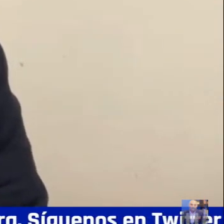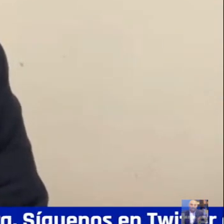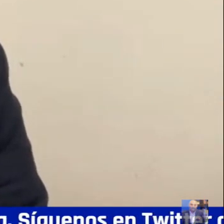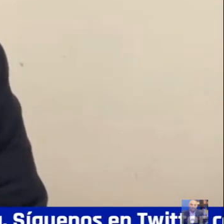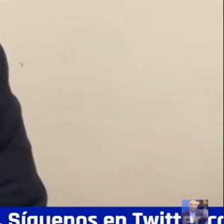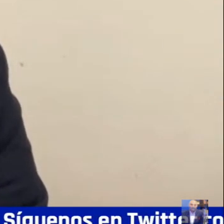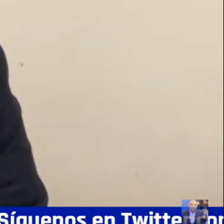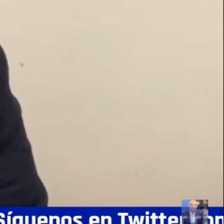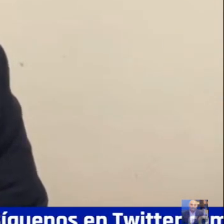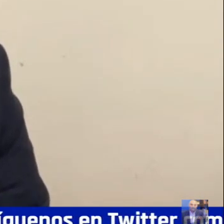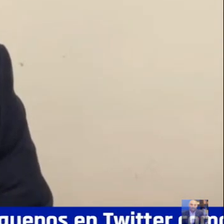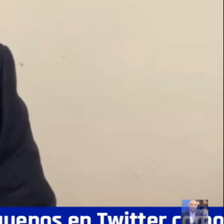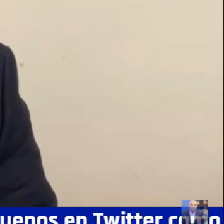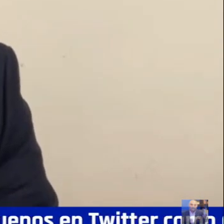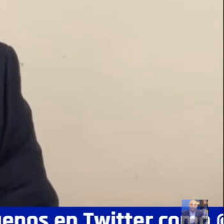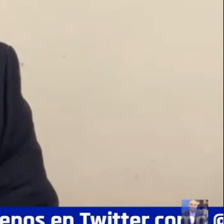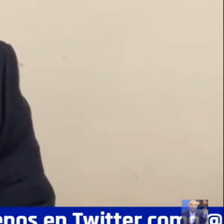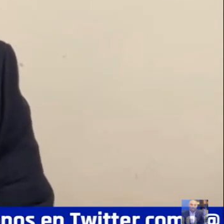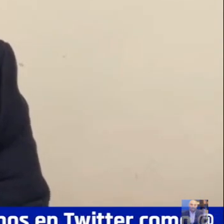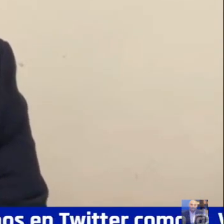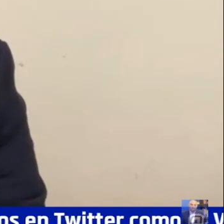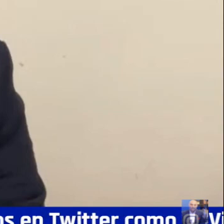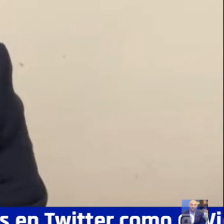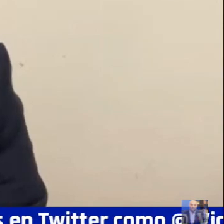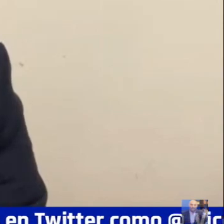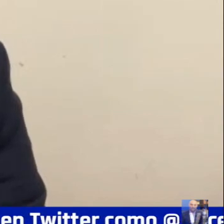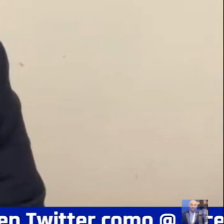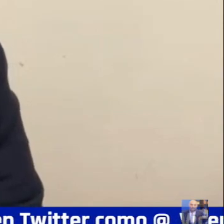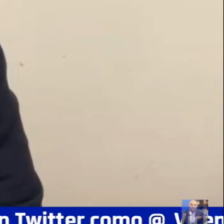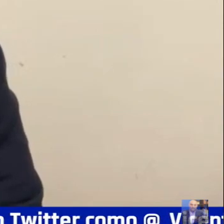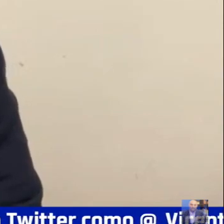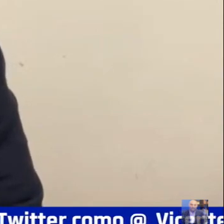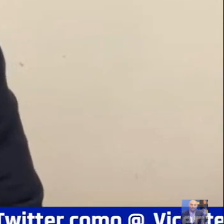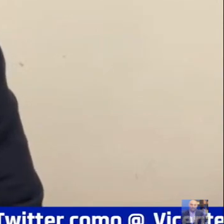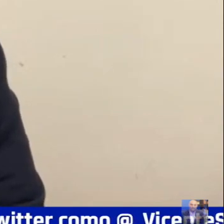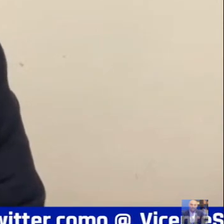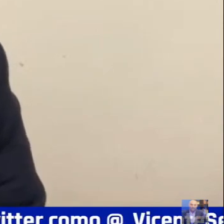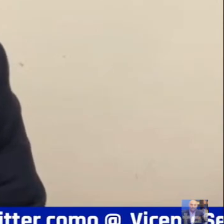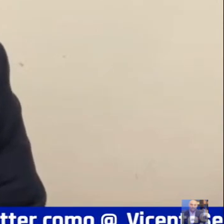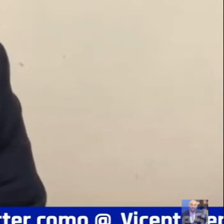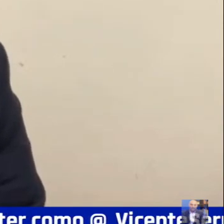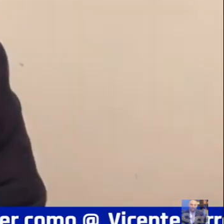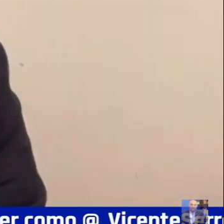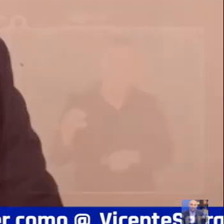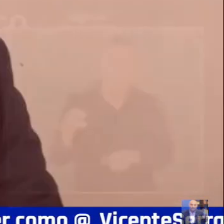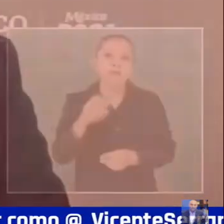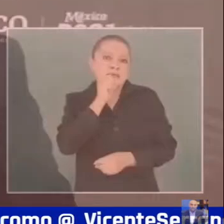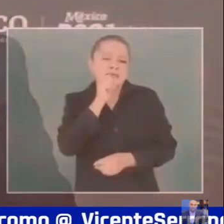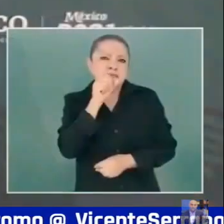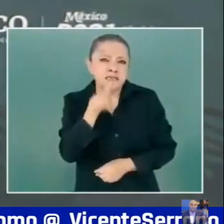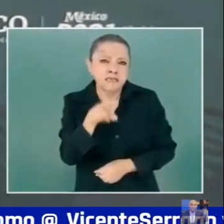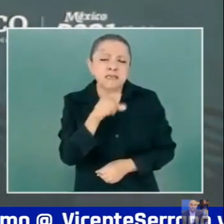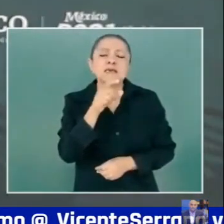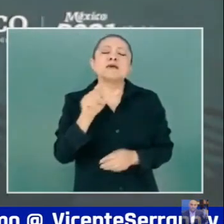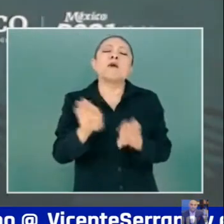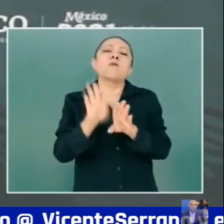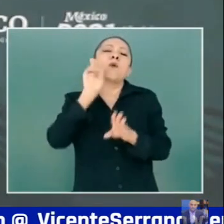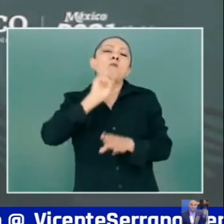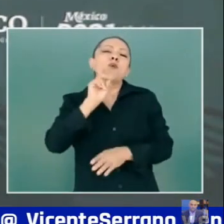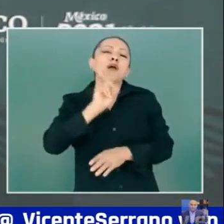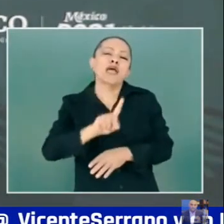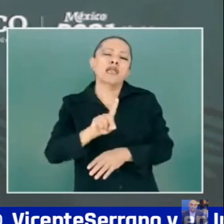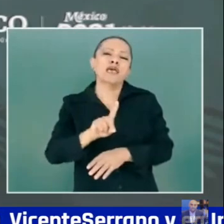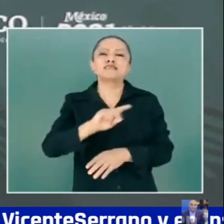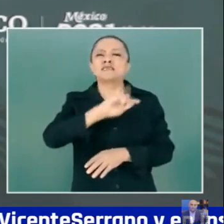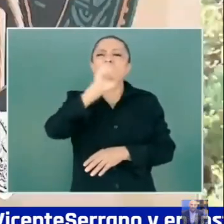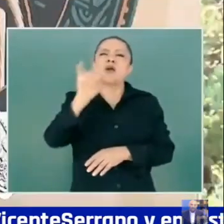este evento que seguimos en vivo y en directo a través de Sin Censura sobre el 256 aniversario